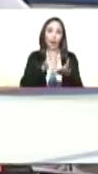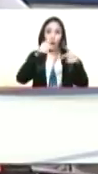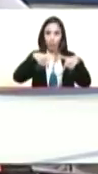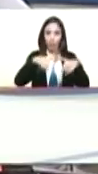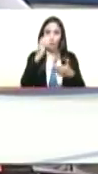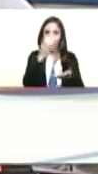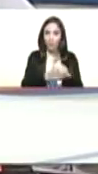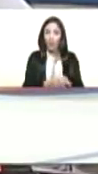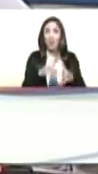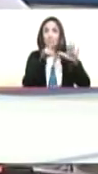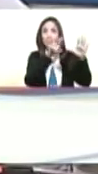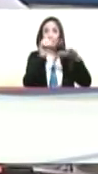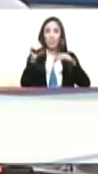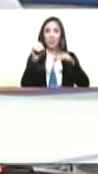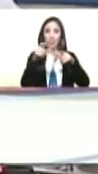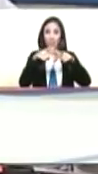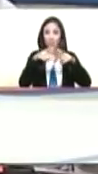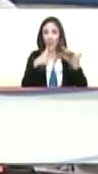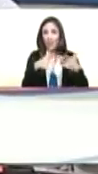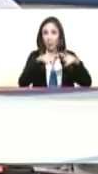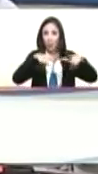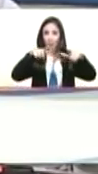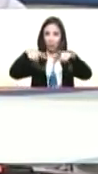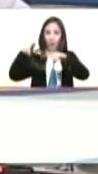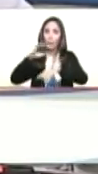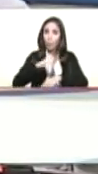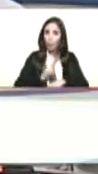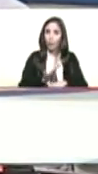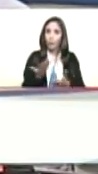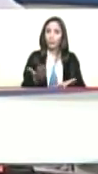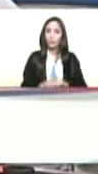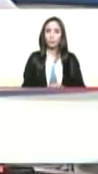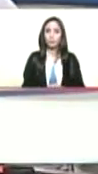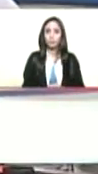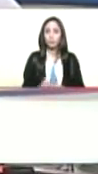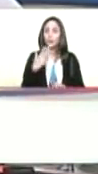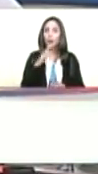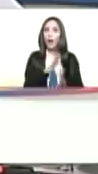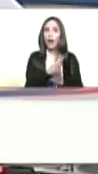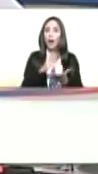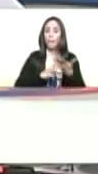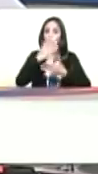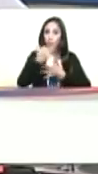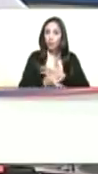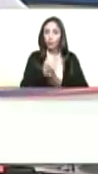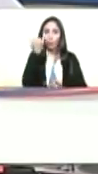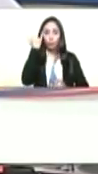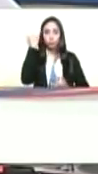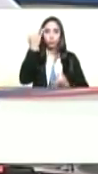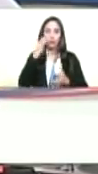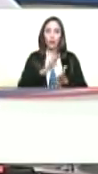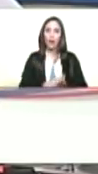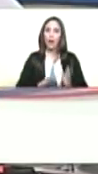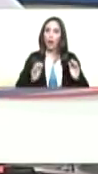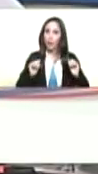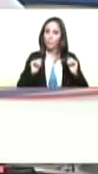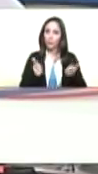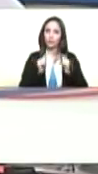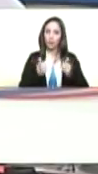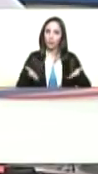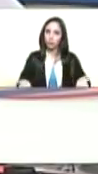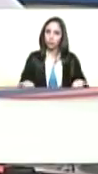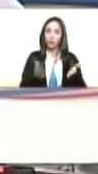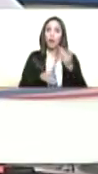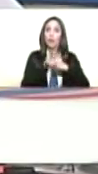para sembrar. Estos recursos, presidente, van a servir para impulsar la agricultura urbana y periurbana en las